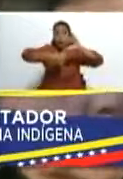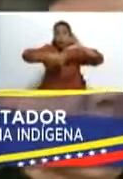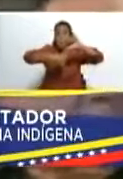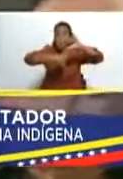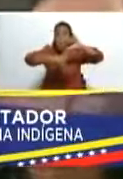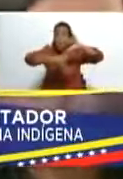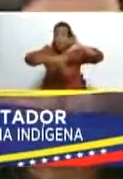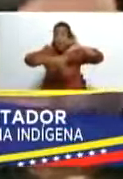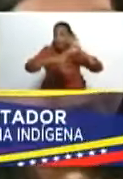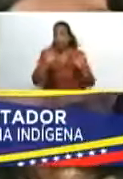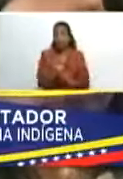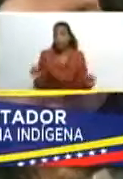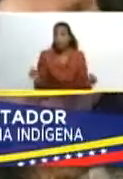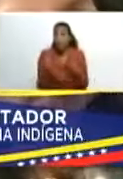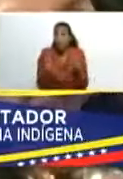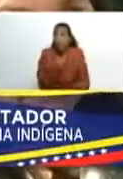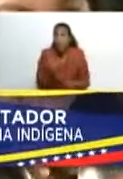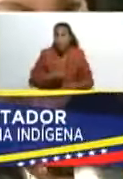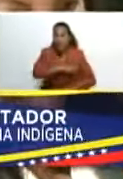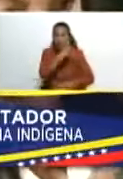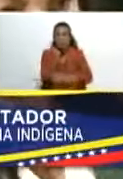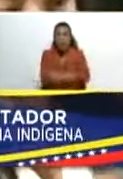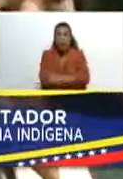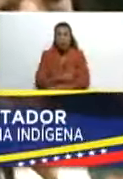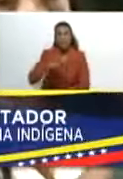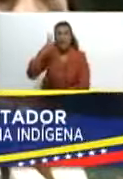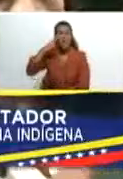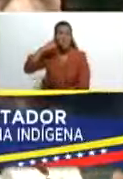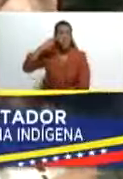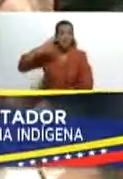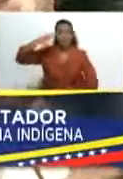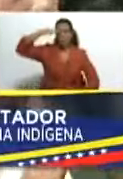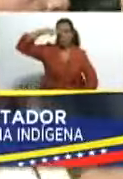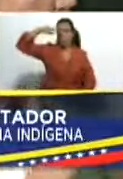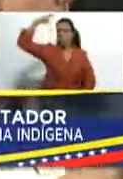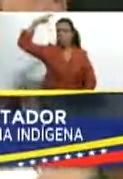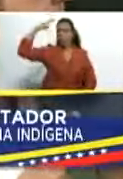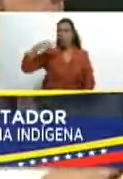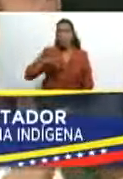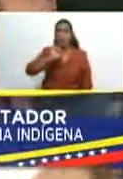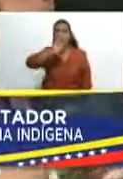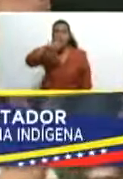imposible. Con la fuerza del negro Andresote, de José